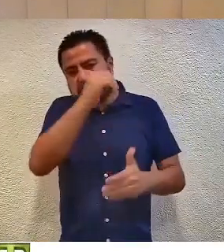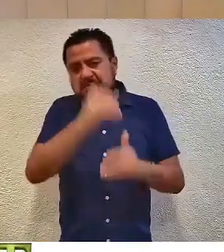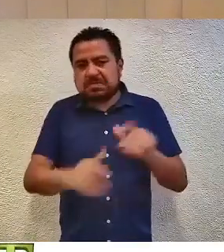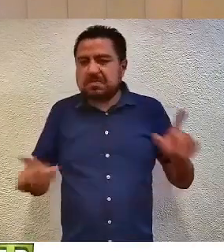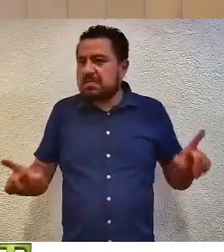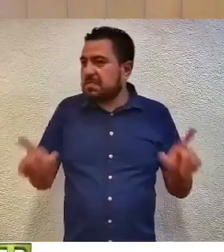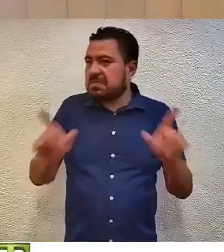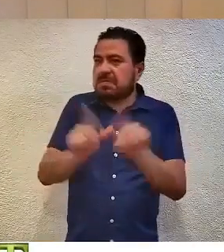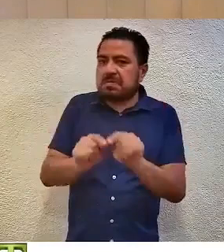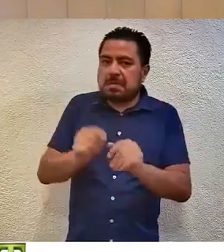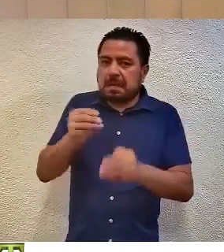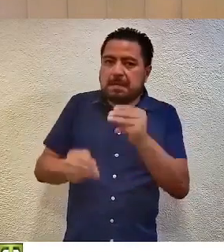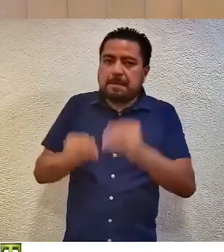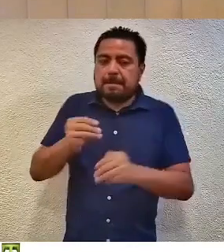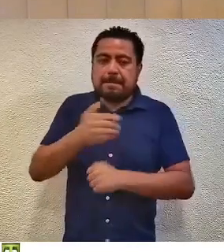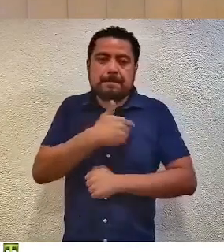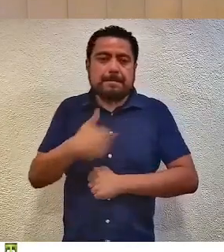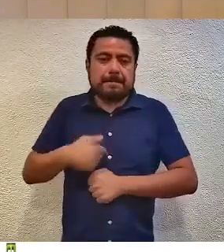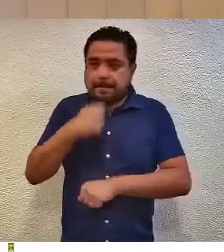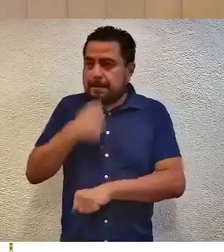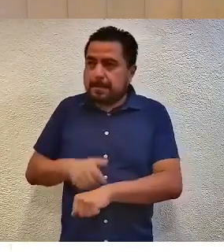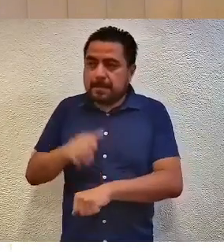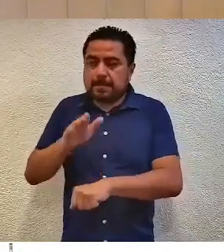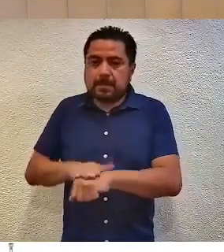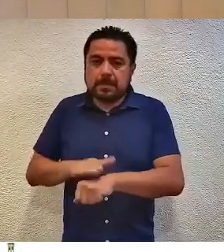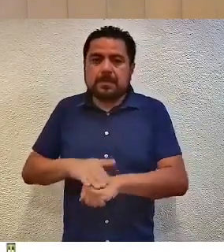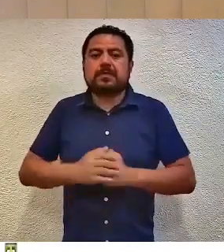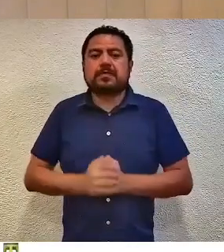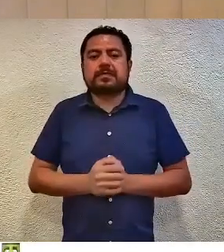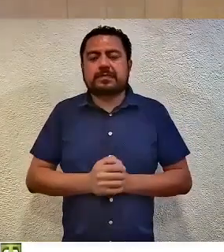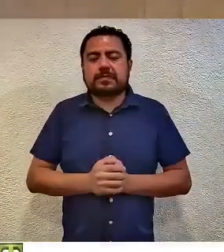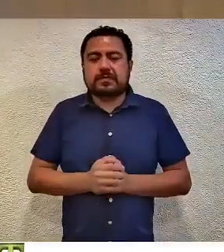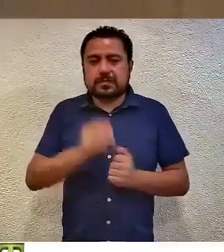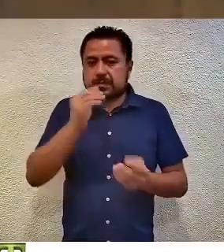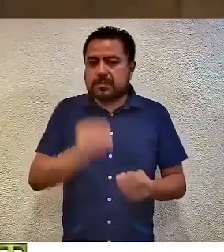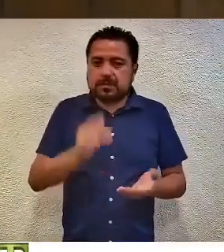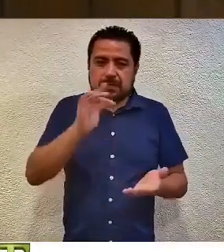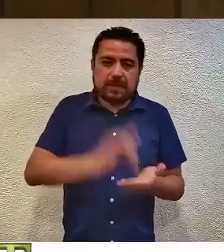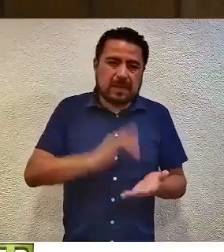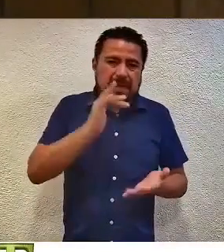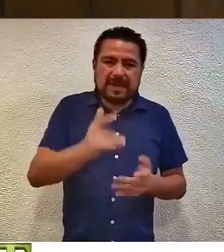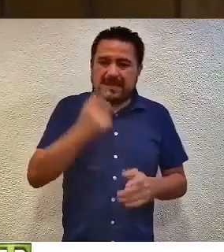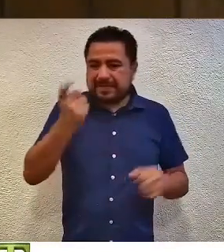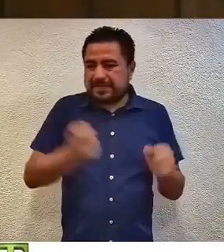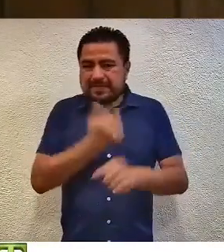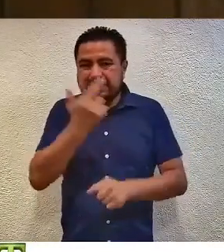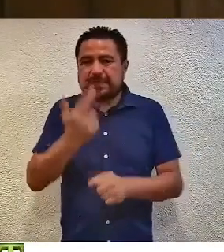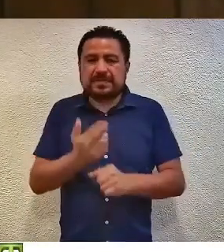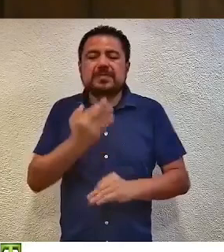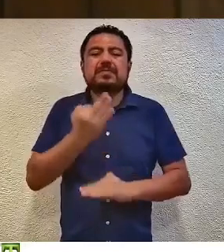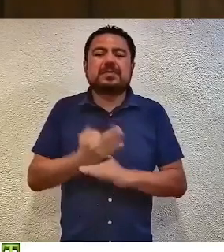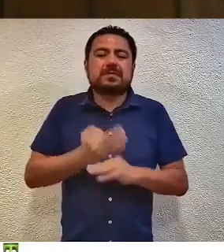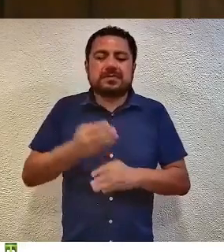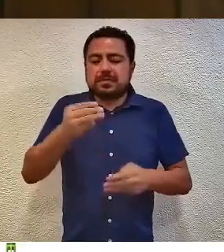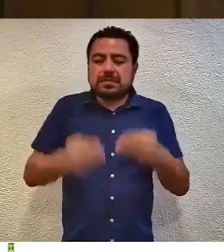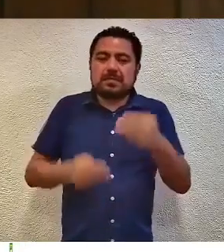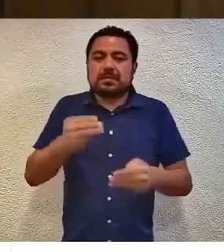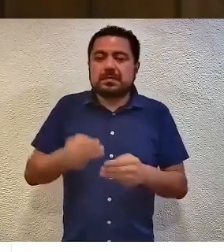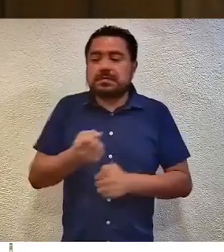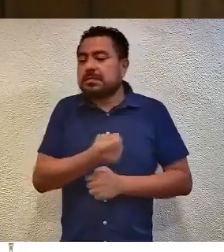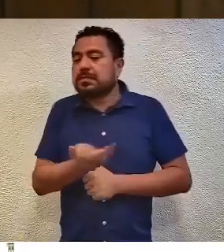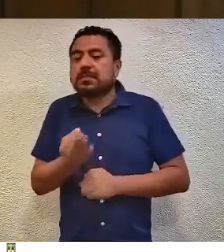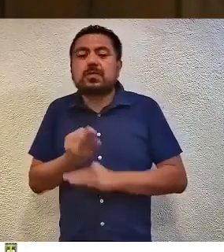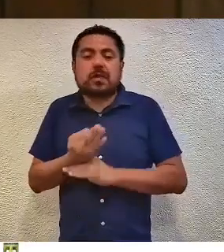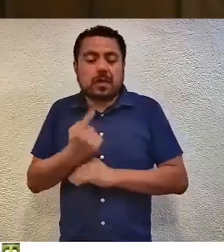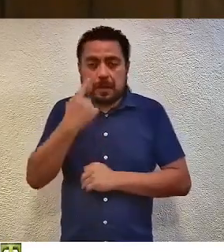la cuenta, magistrada presidenta, magistrada, magistrado. Muchas gracias, señor secretario. Magistrada, magistrado,